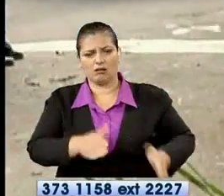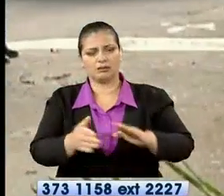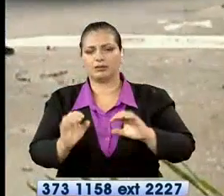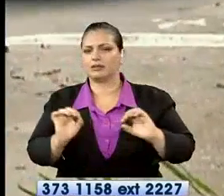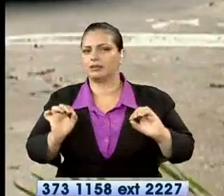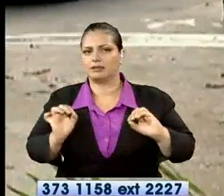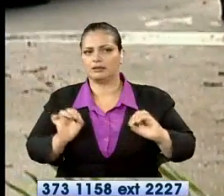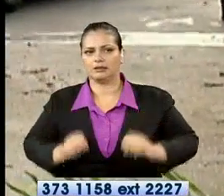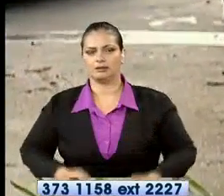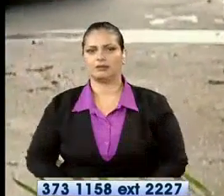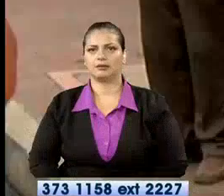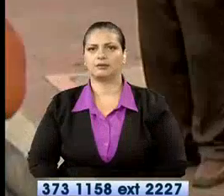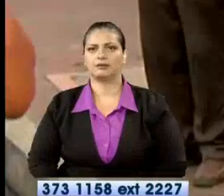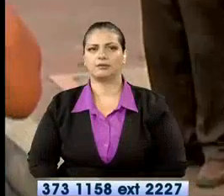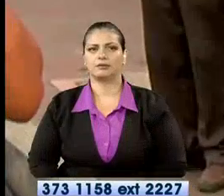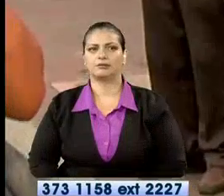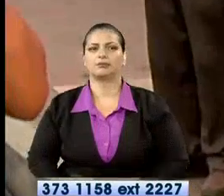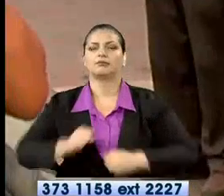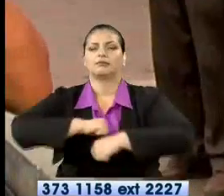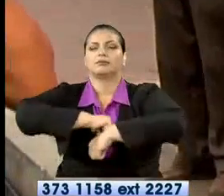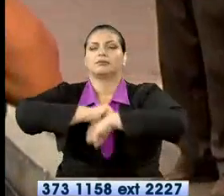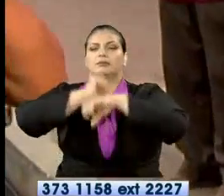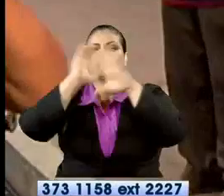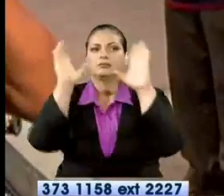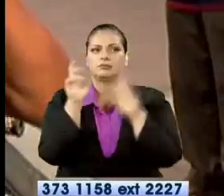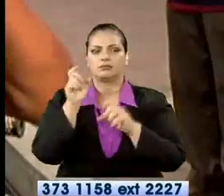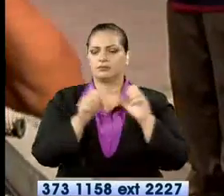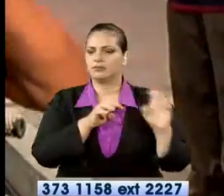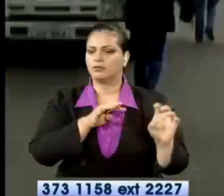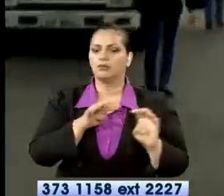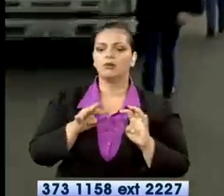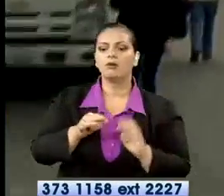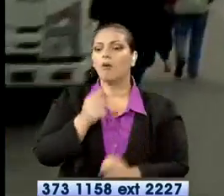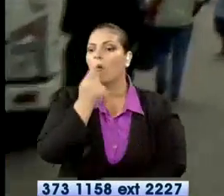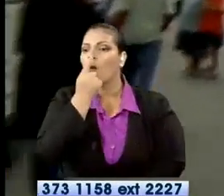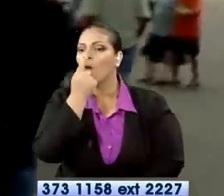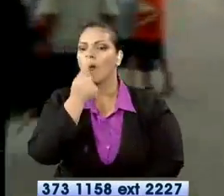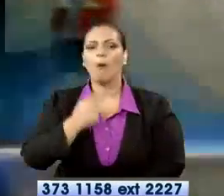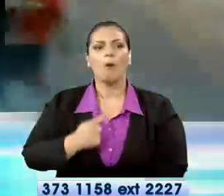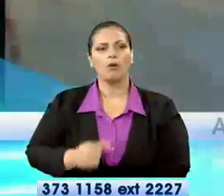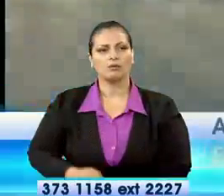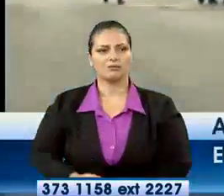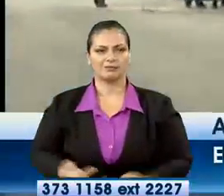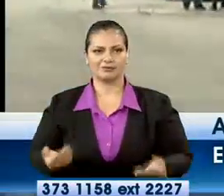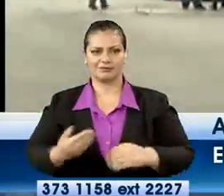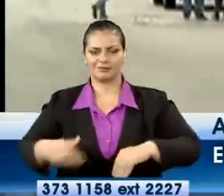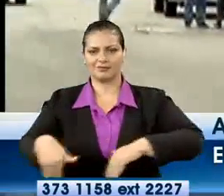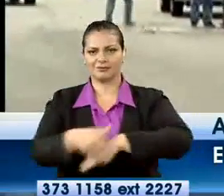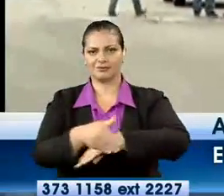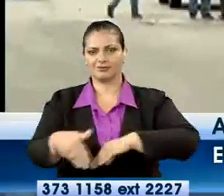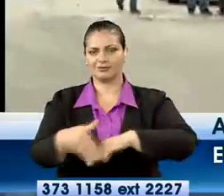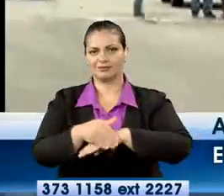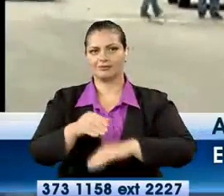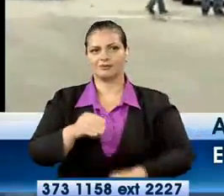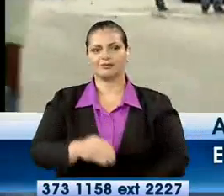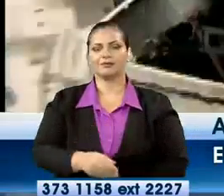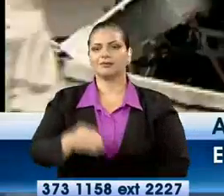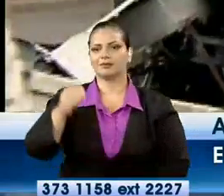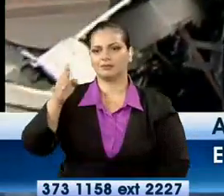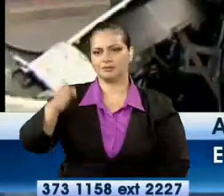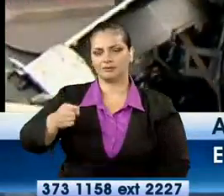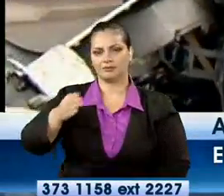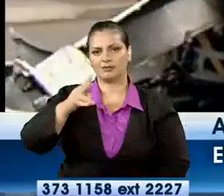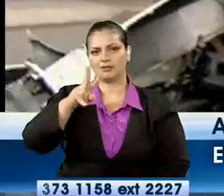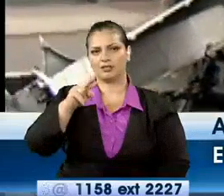En horas de la mañana, bajo la mirada de varias personas del sector de Gómez Rendón, entre la 28 y la 29, un accidente de